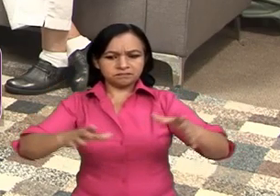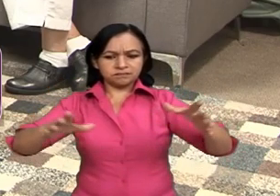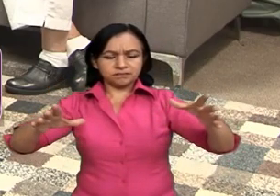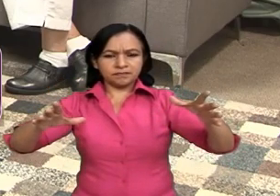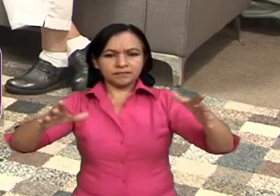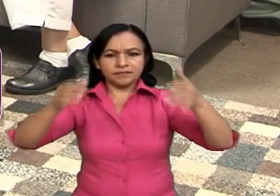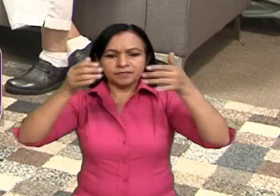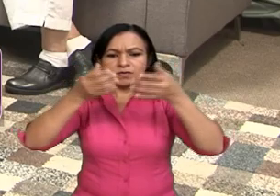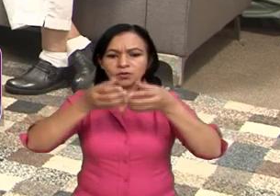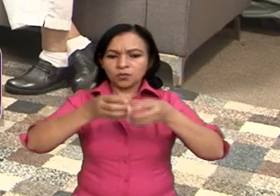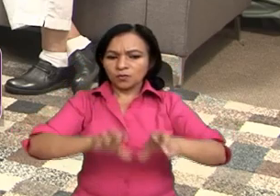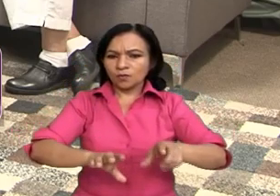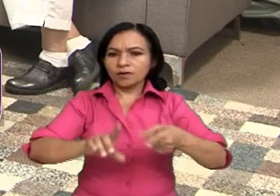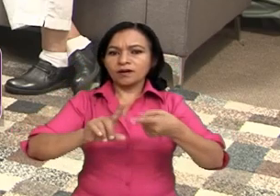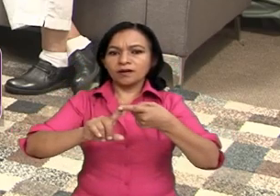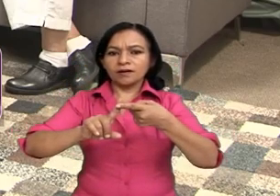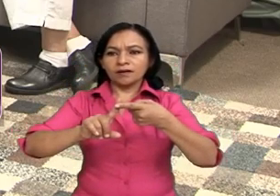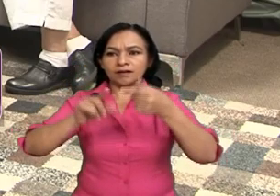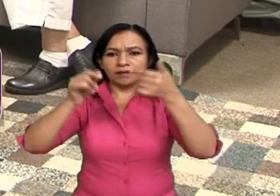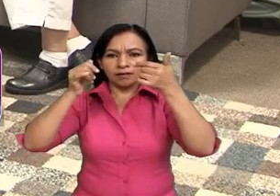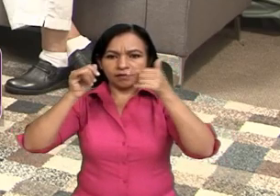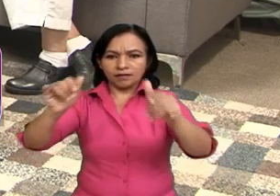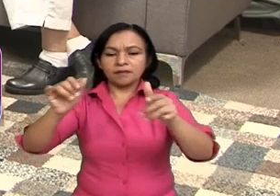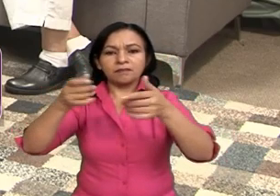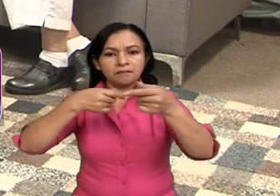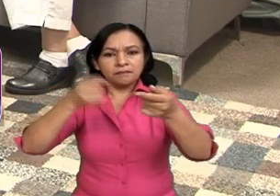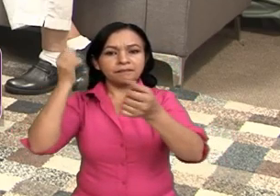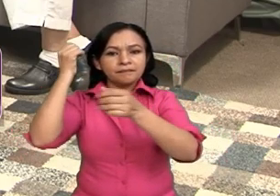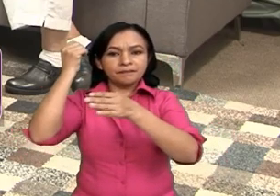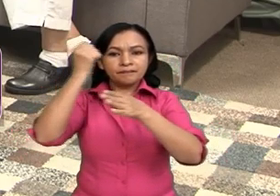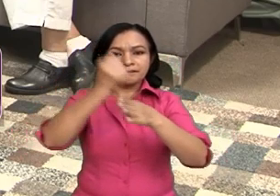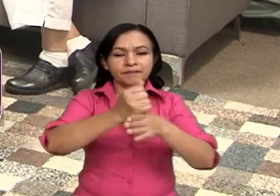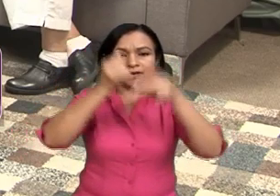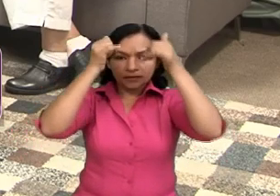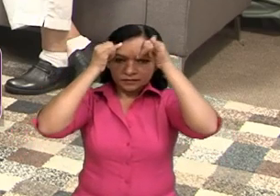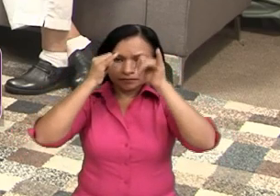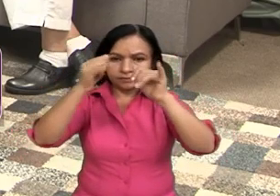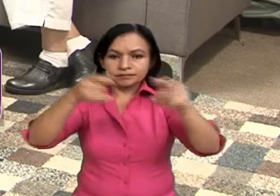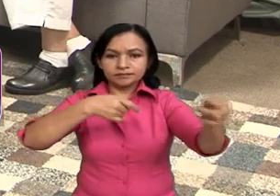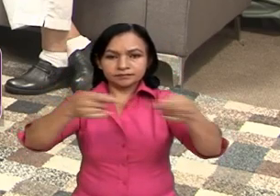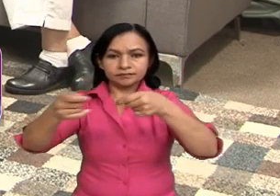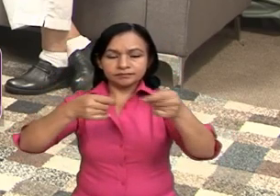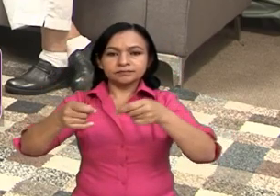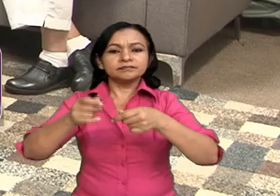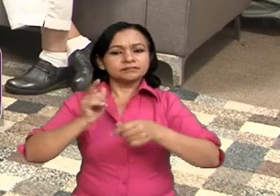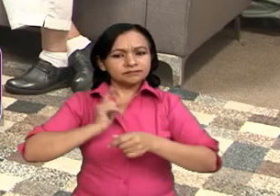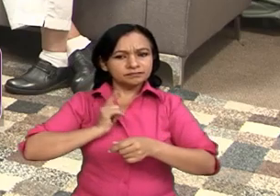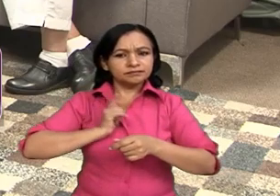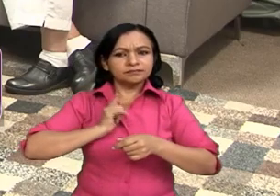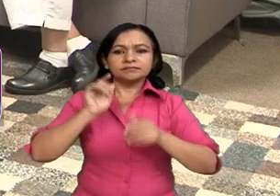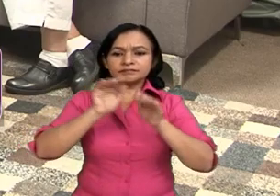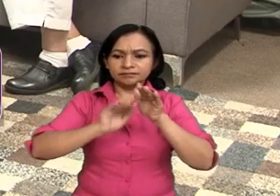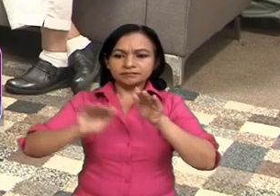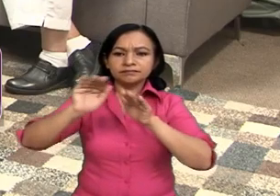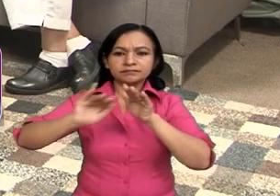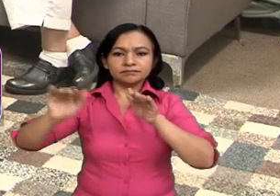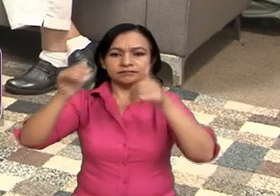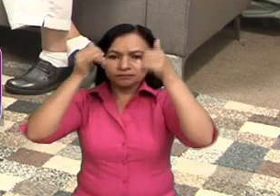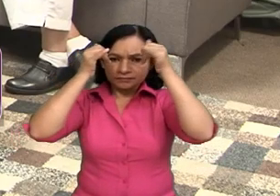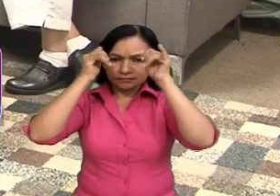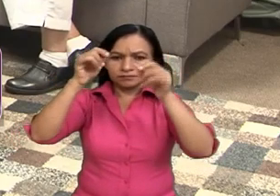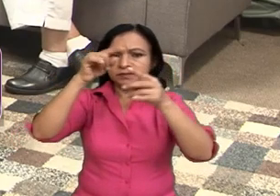la producción de sus huevos, incluso hasta destaces. Y tienen más de más de una vaca, por ejemplo.